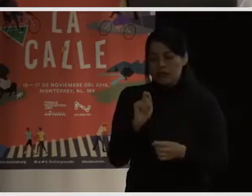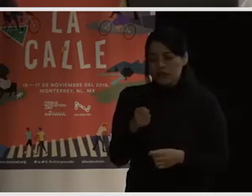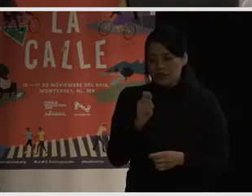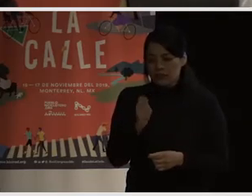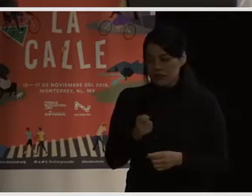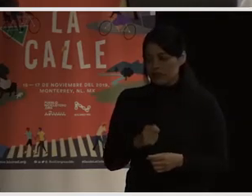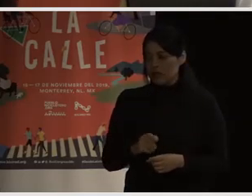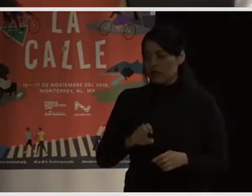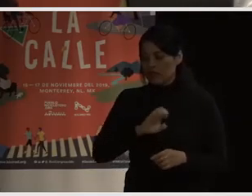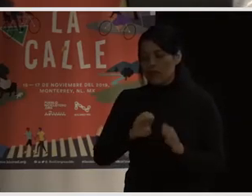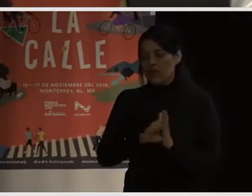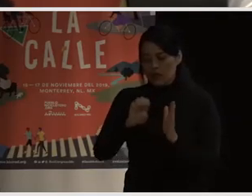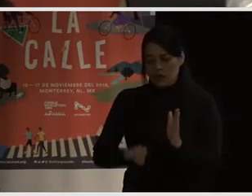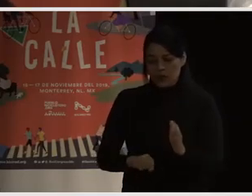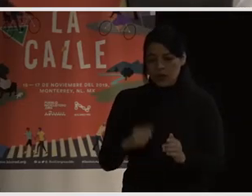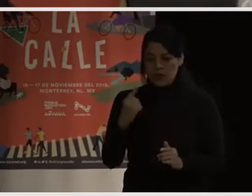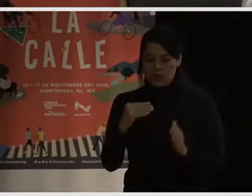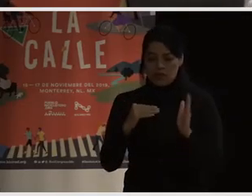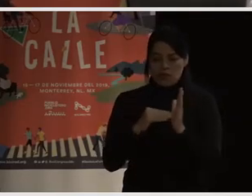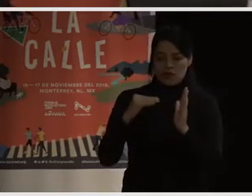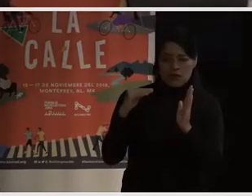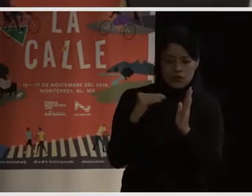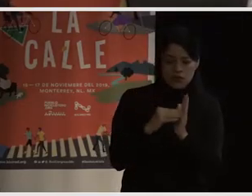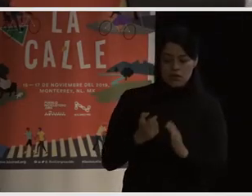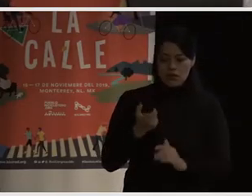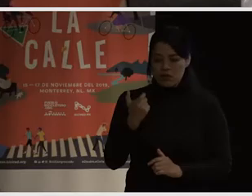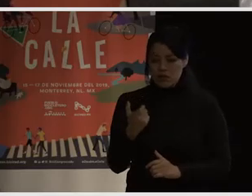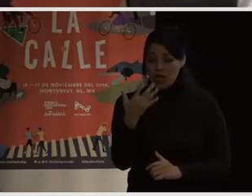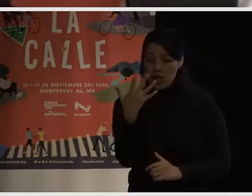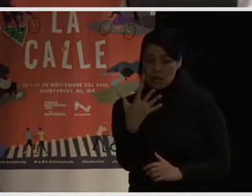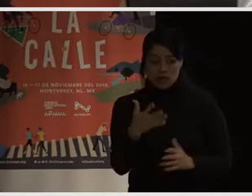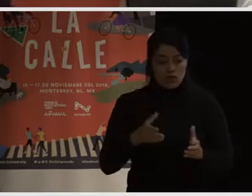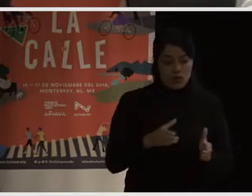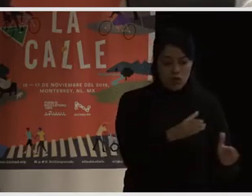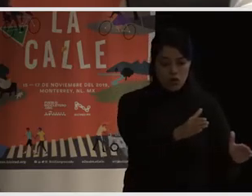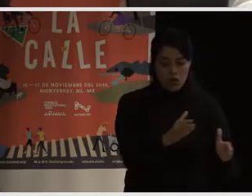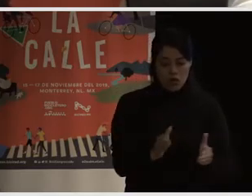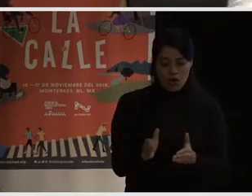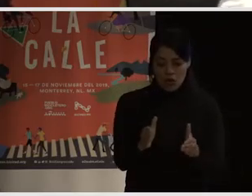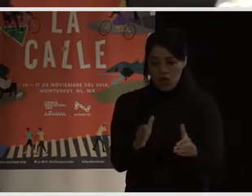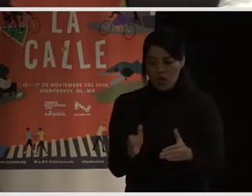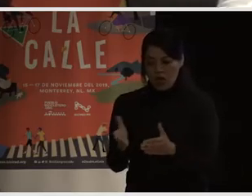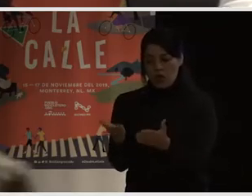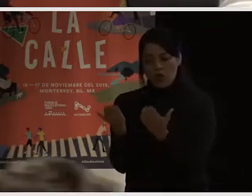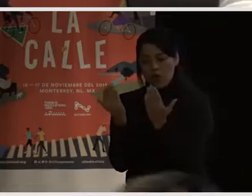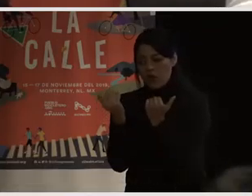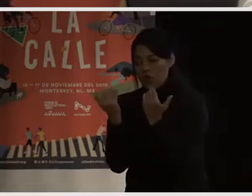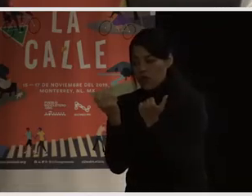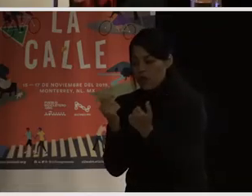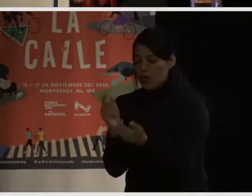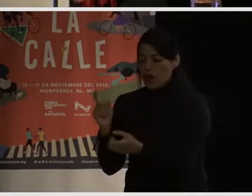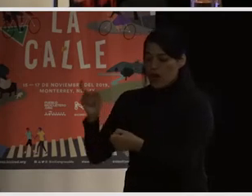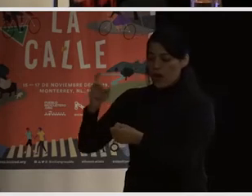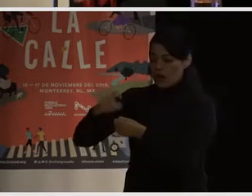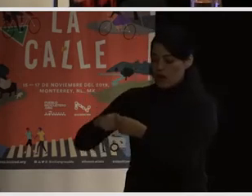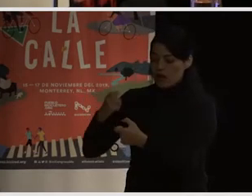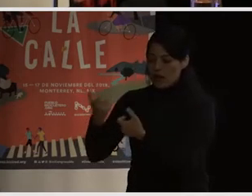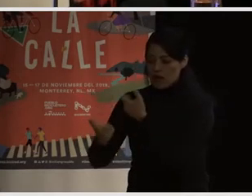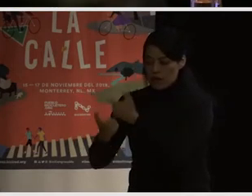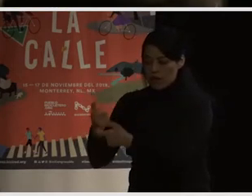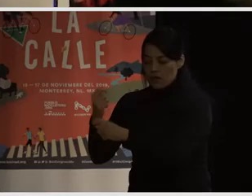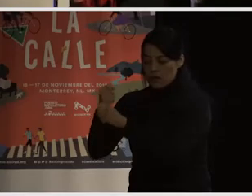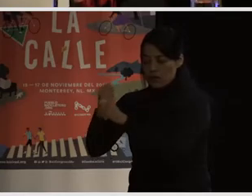por ejemplo destinar mil millones de pesos en cinco distribuidores cuando no tienes inversiones en transporte público cuando no